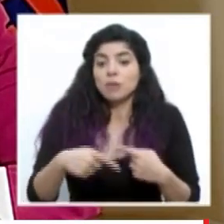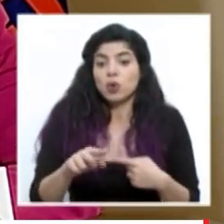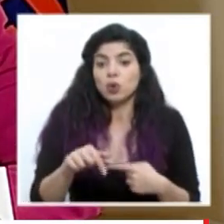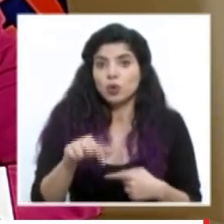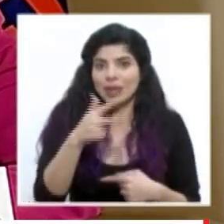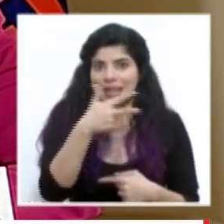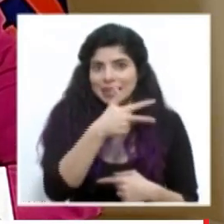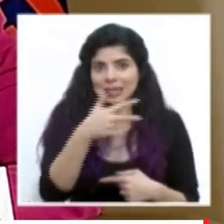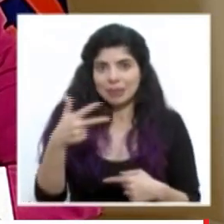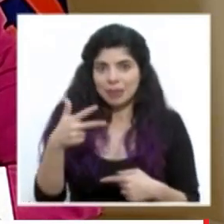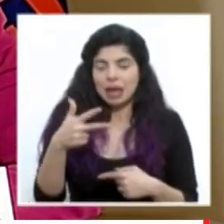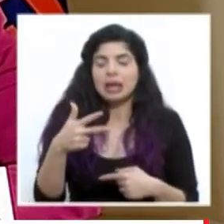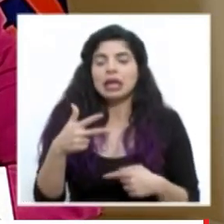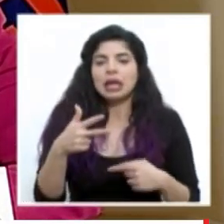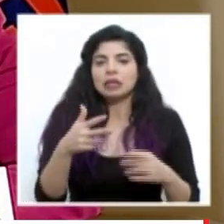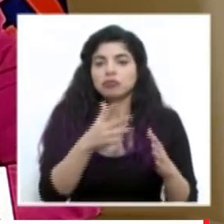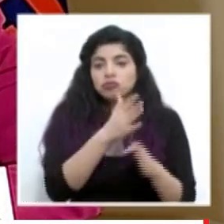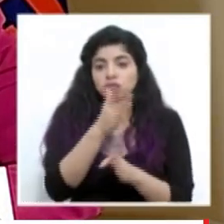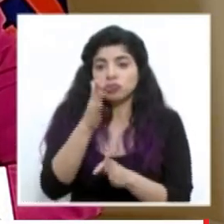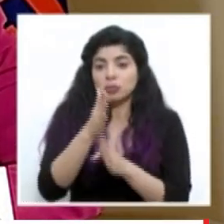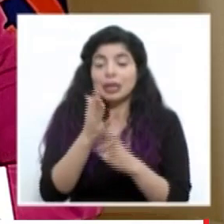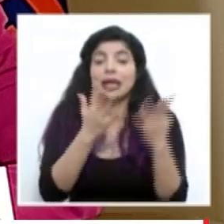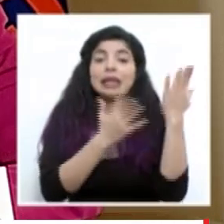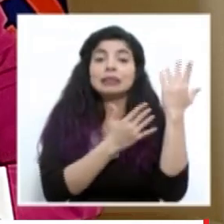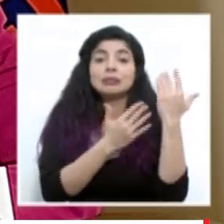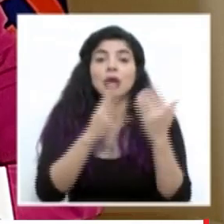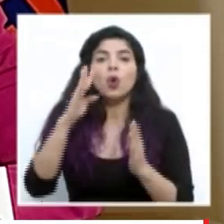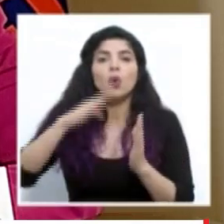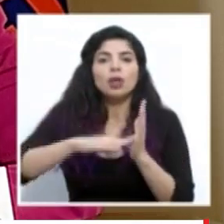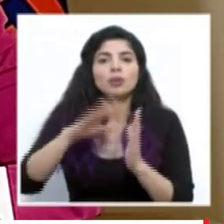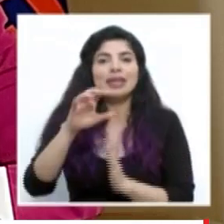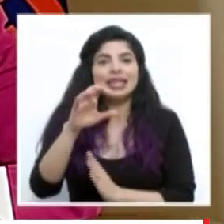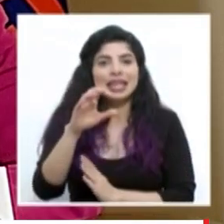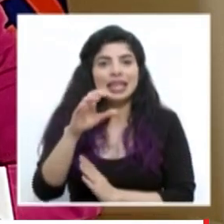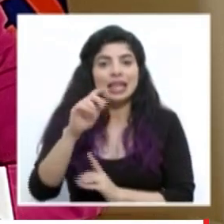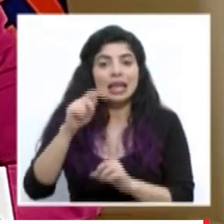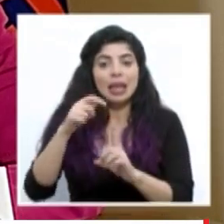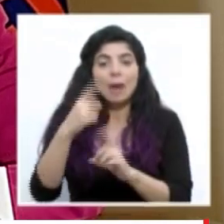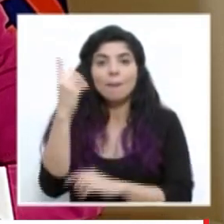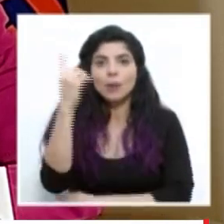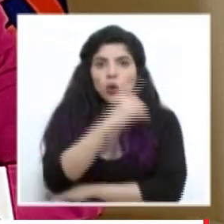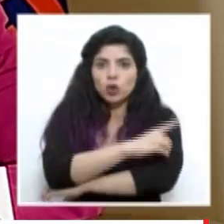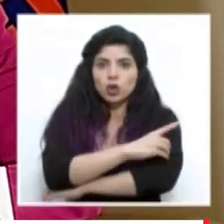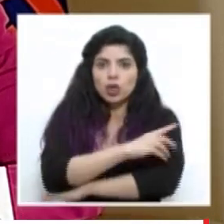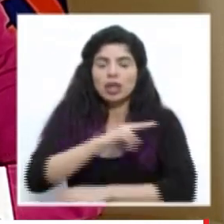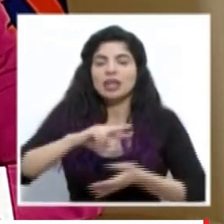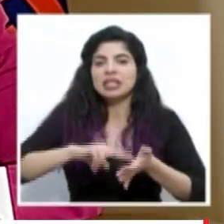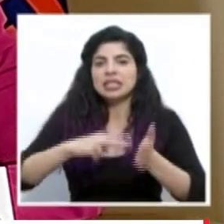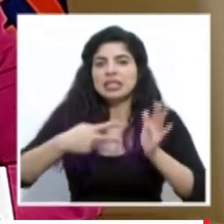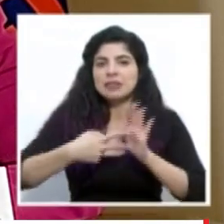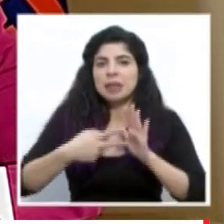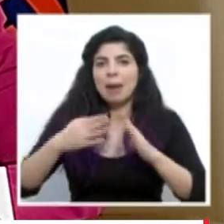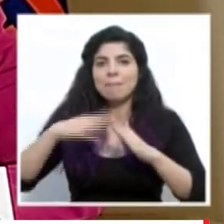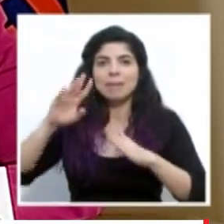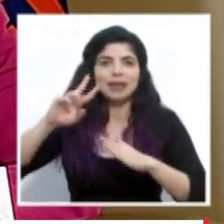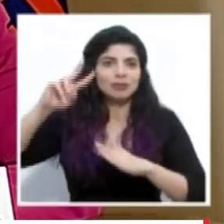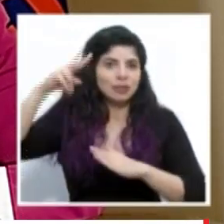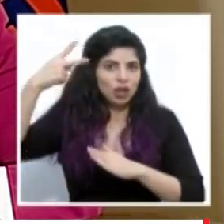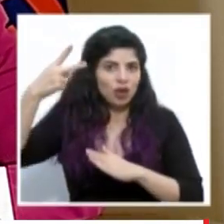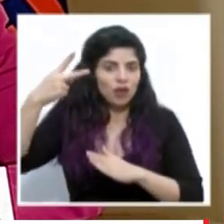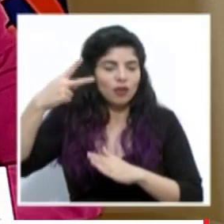en estas 3 semanas y la proyección es hacer 4,500 pruebas al día, que sería más del